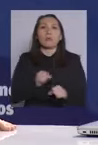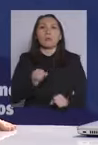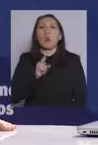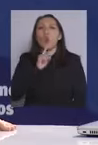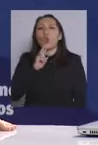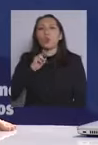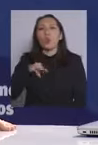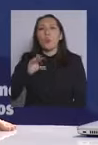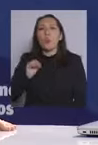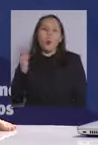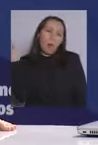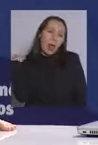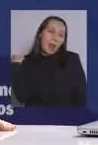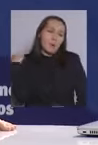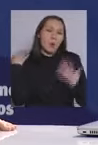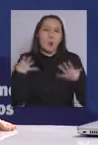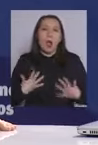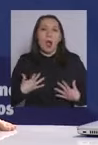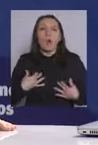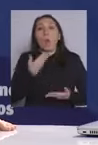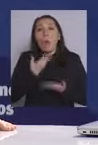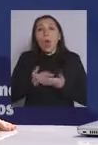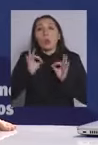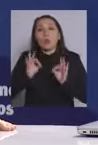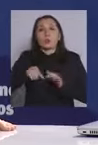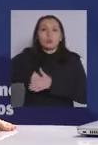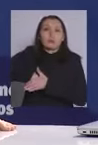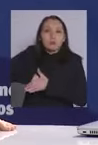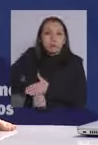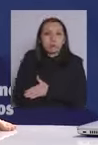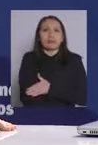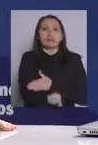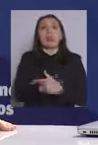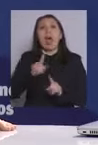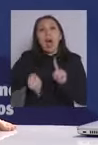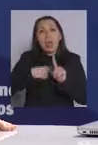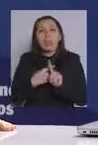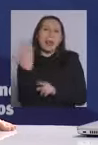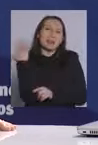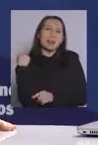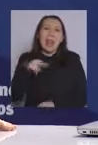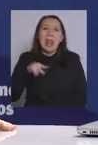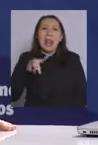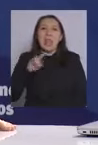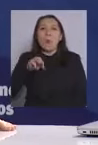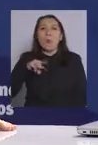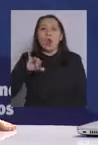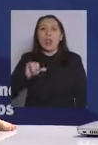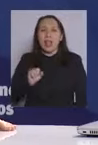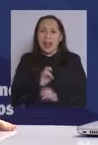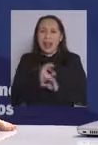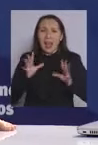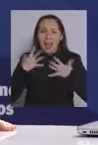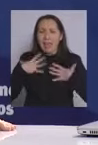tromboembolismo pulmonar masivo en el puerperio y además tenía una neumonía grave